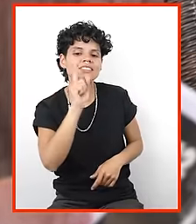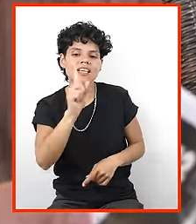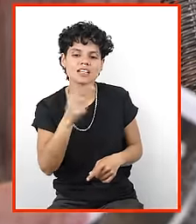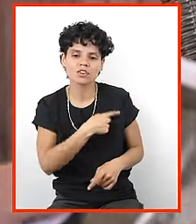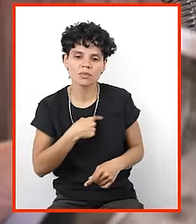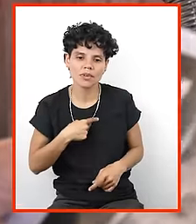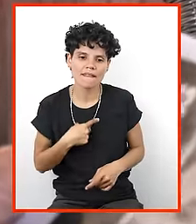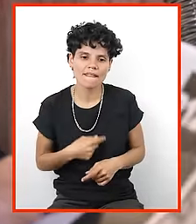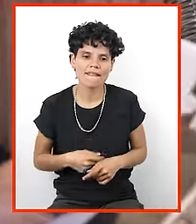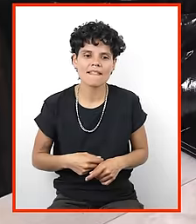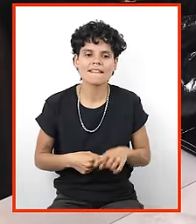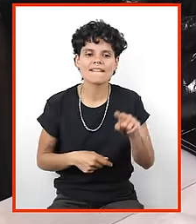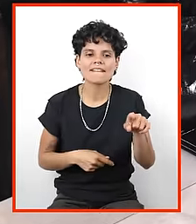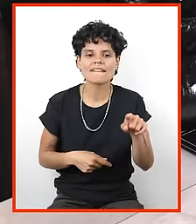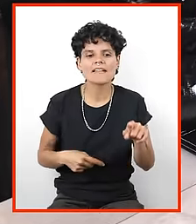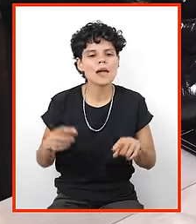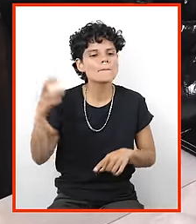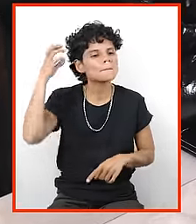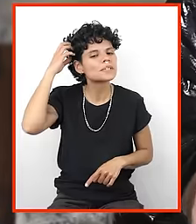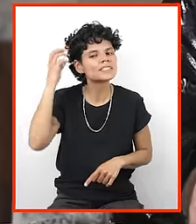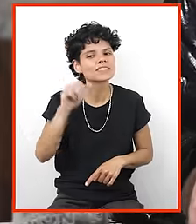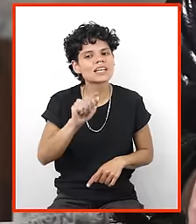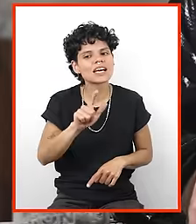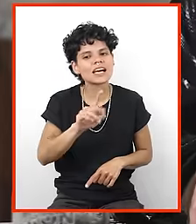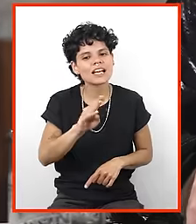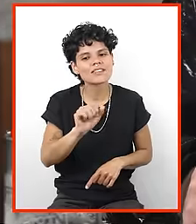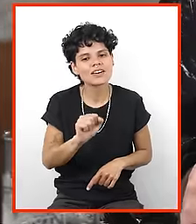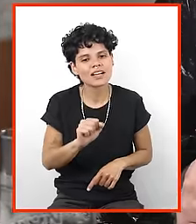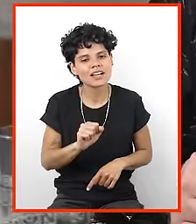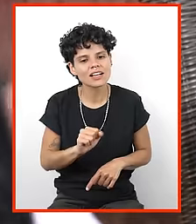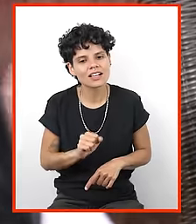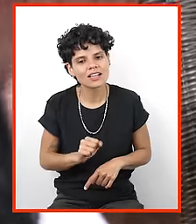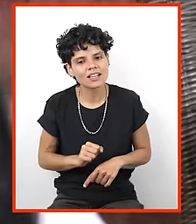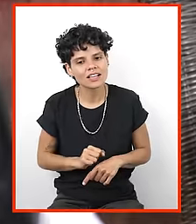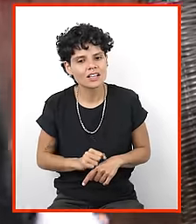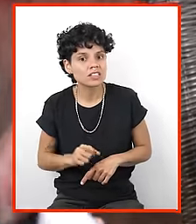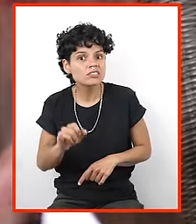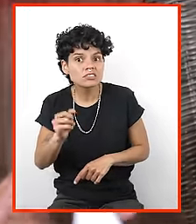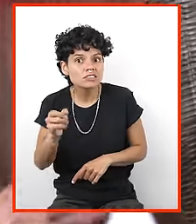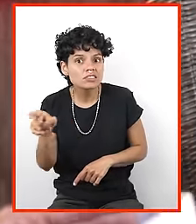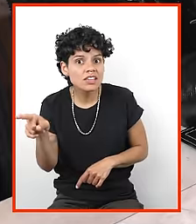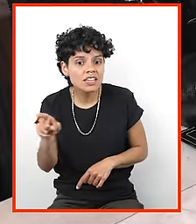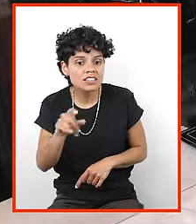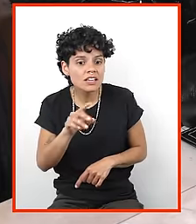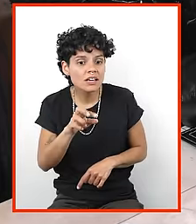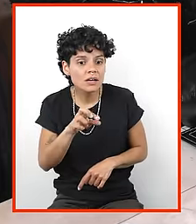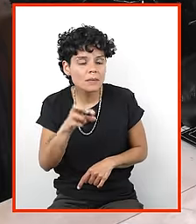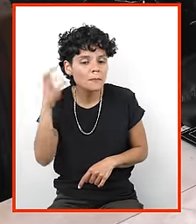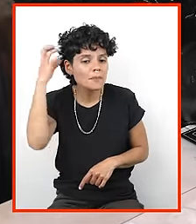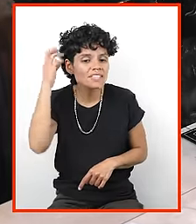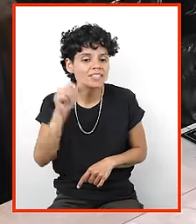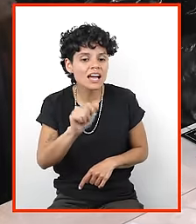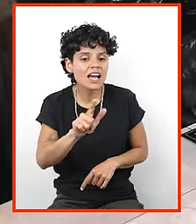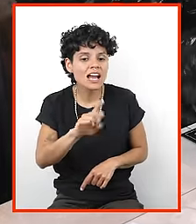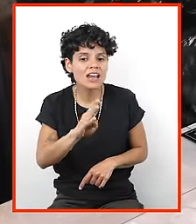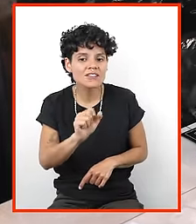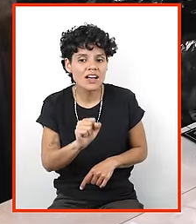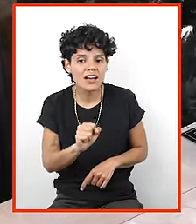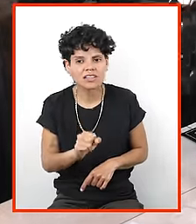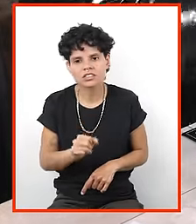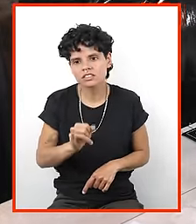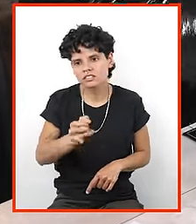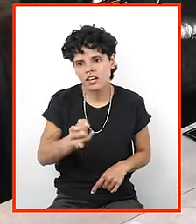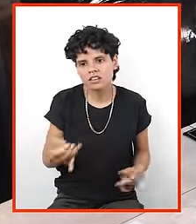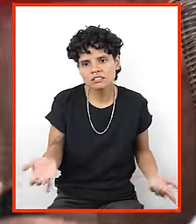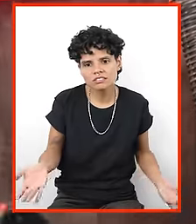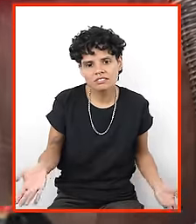A ver, la princesa Alba. No, a ver. No, la princesa no. Alba. Tienes que ver. Es